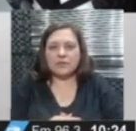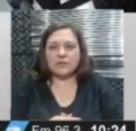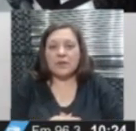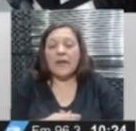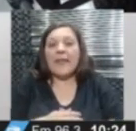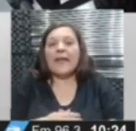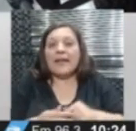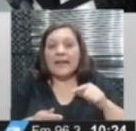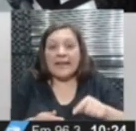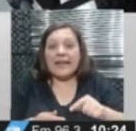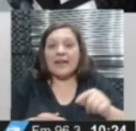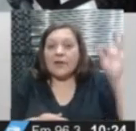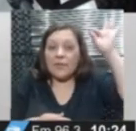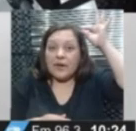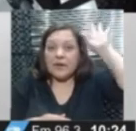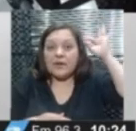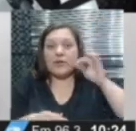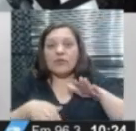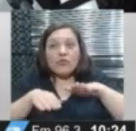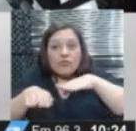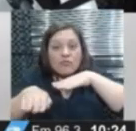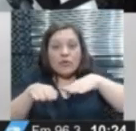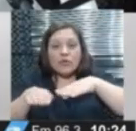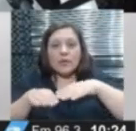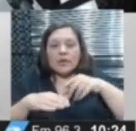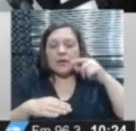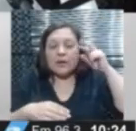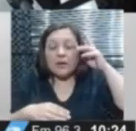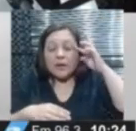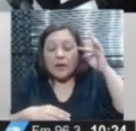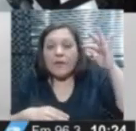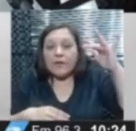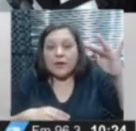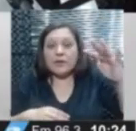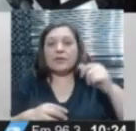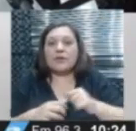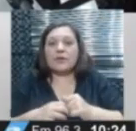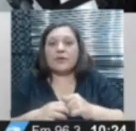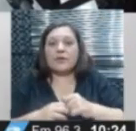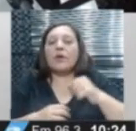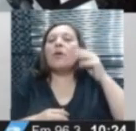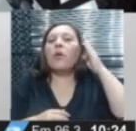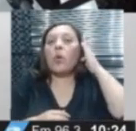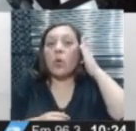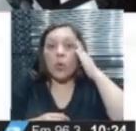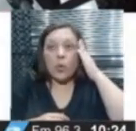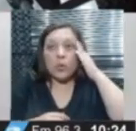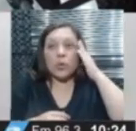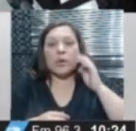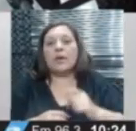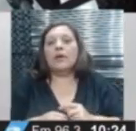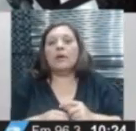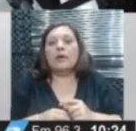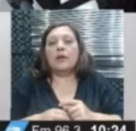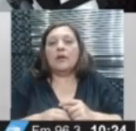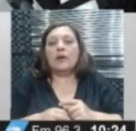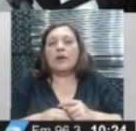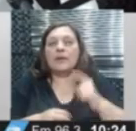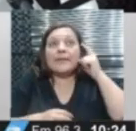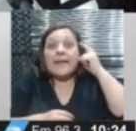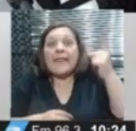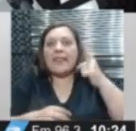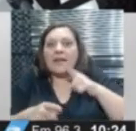filosófico es un movimiento con ideas políticas eh culturales no no es un partido político no es